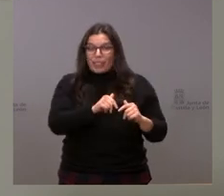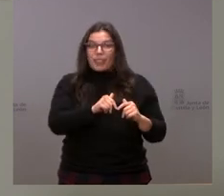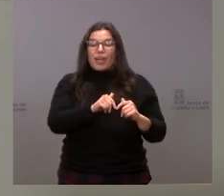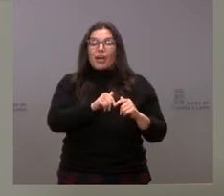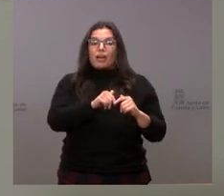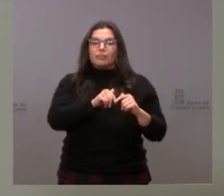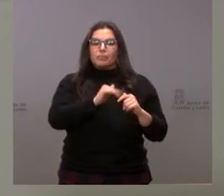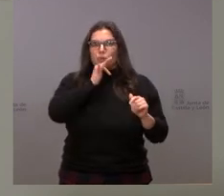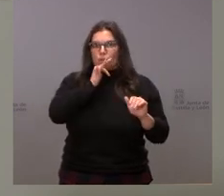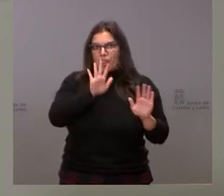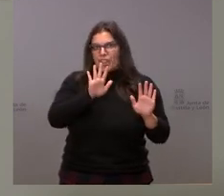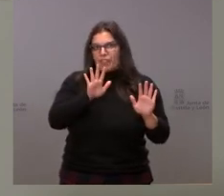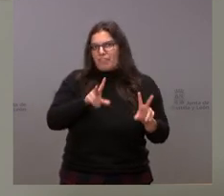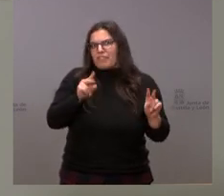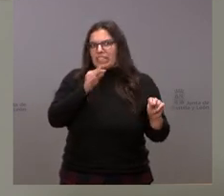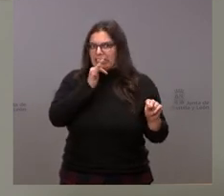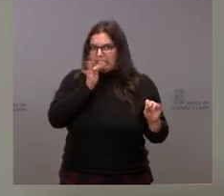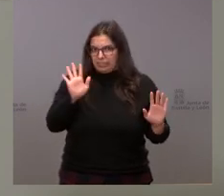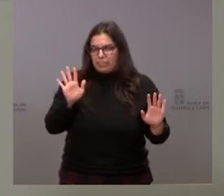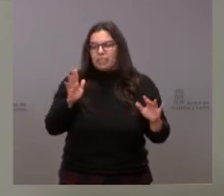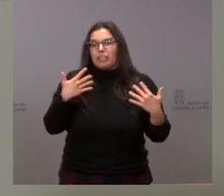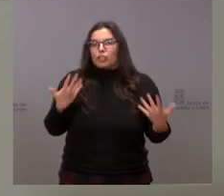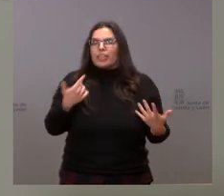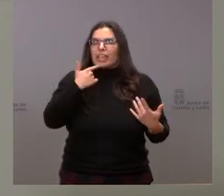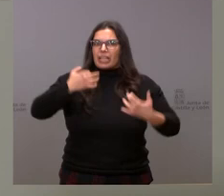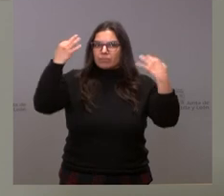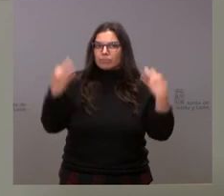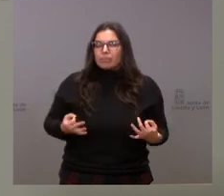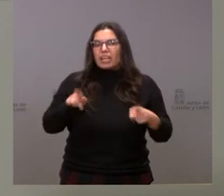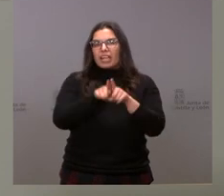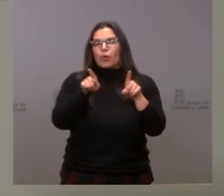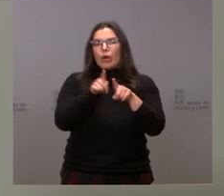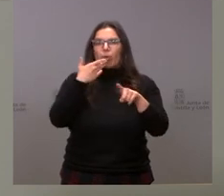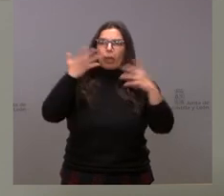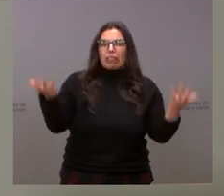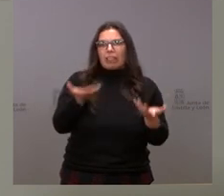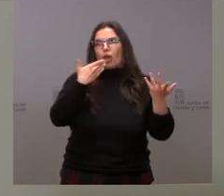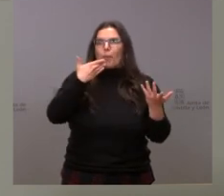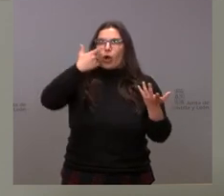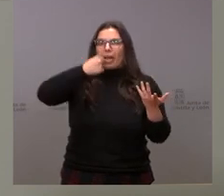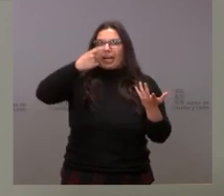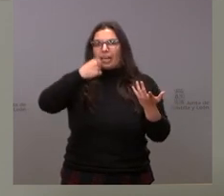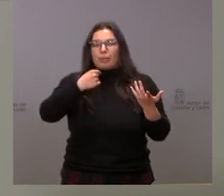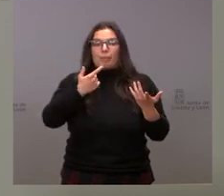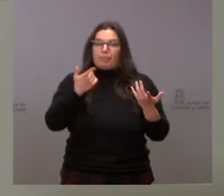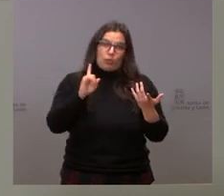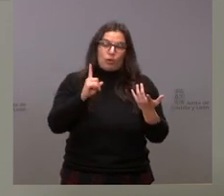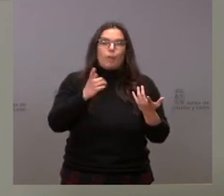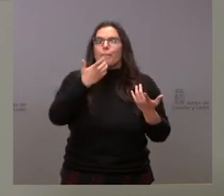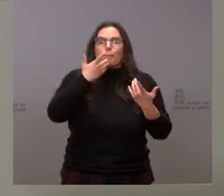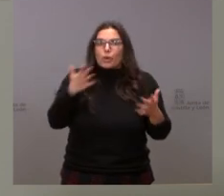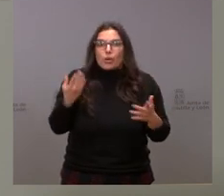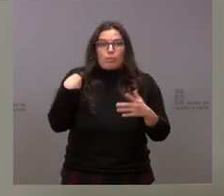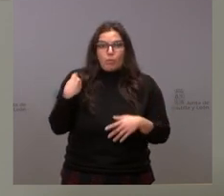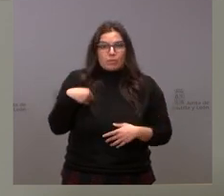y por lo tanto en este momento no se puede decir que sea una variante endémica una variante endémica sucede por ejemplo con el